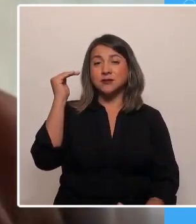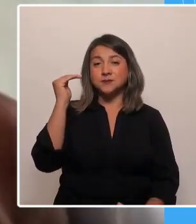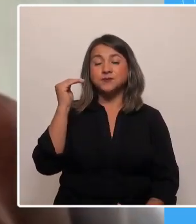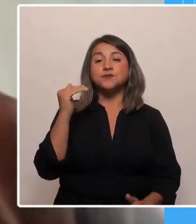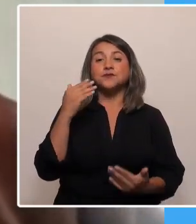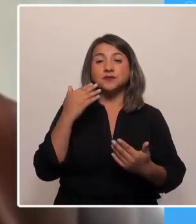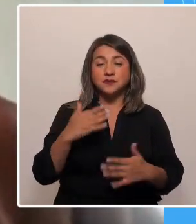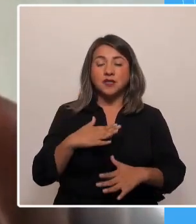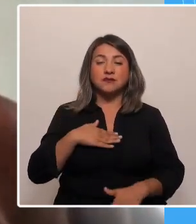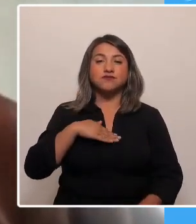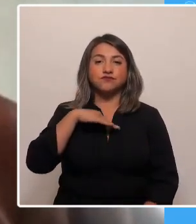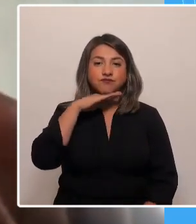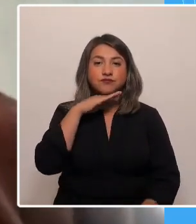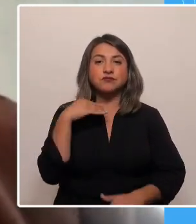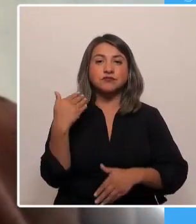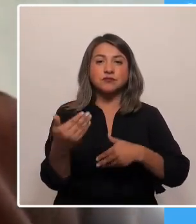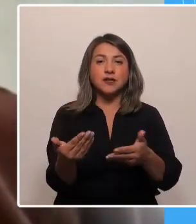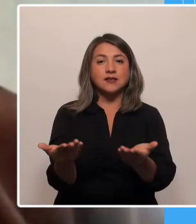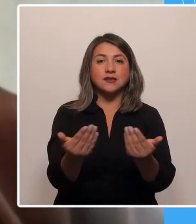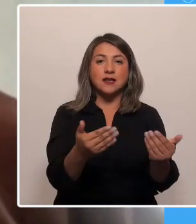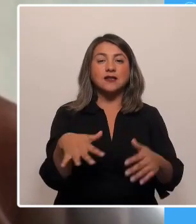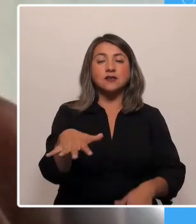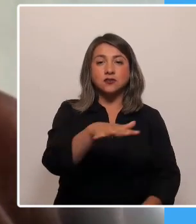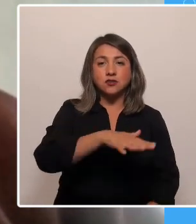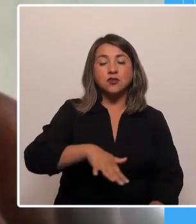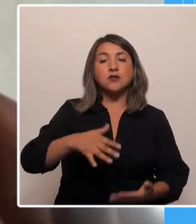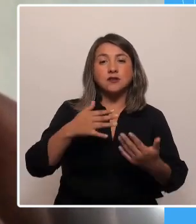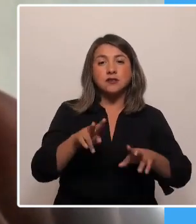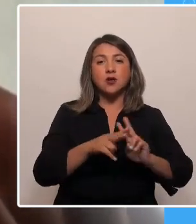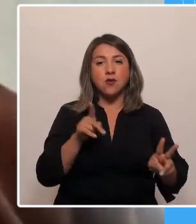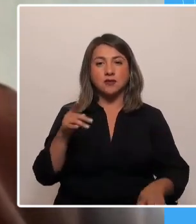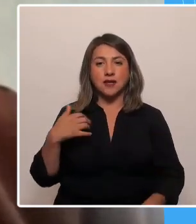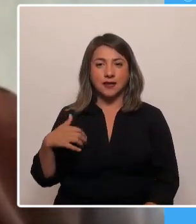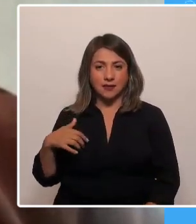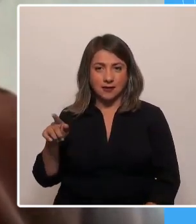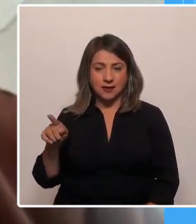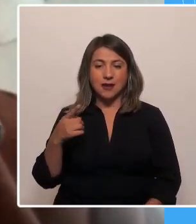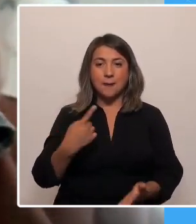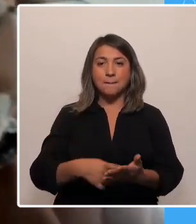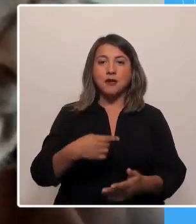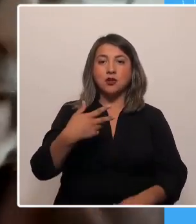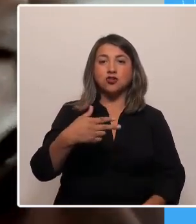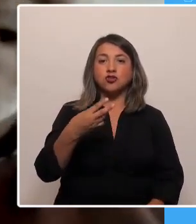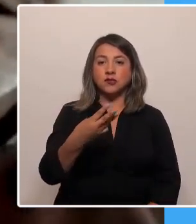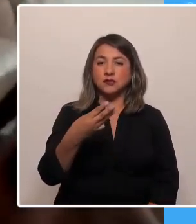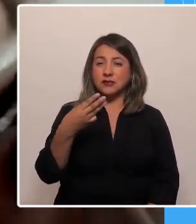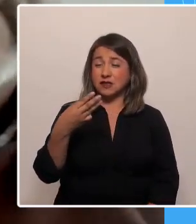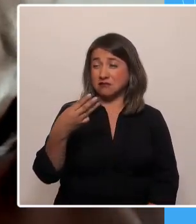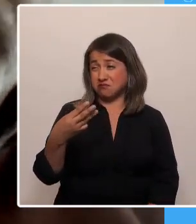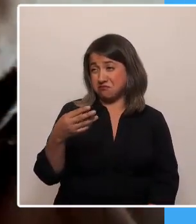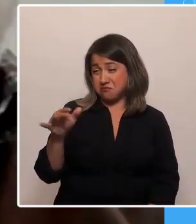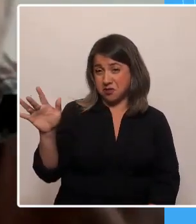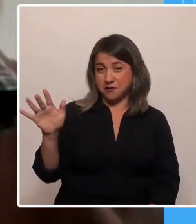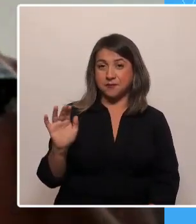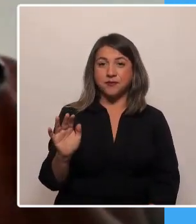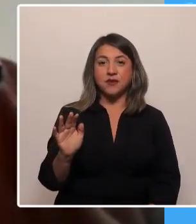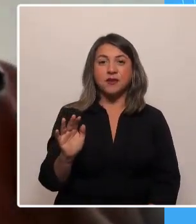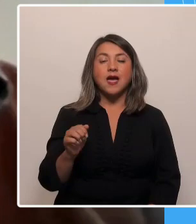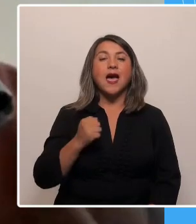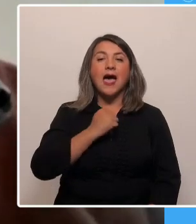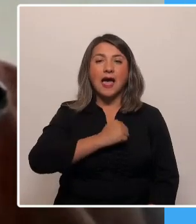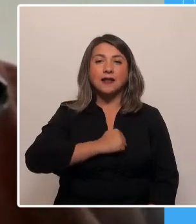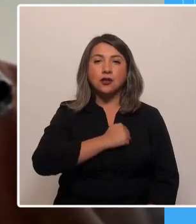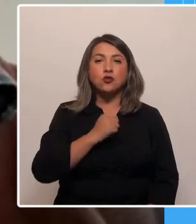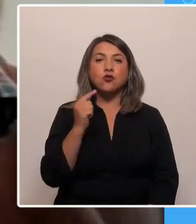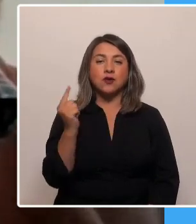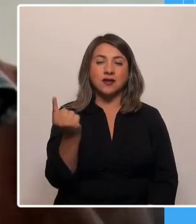satisfacer necesidades sociales como ya lo hace Argentina. Estamos hablando de 1830 y tanto. Esta ha sido la actitud general